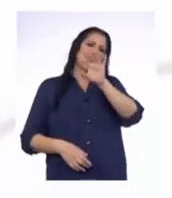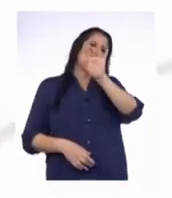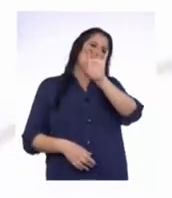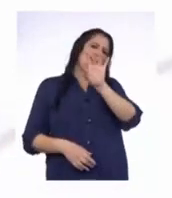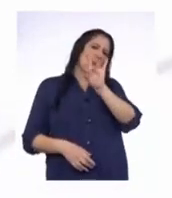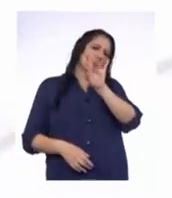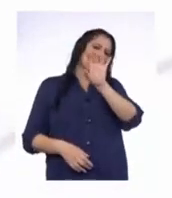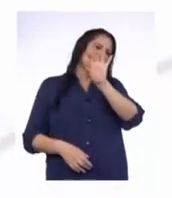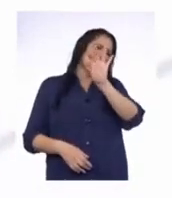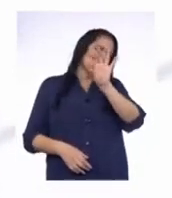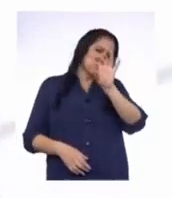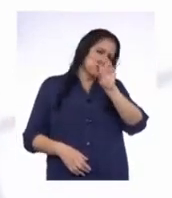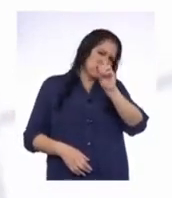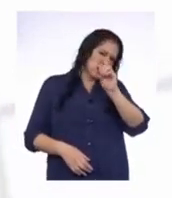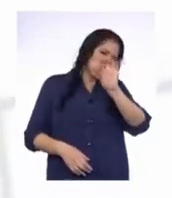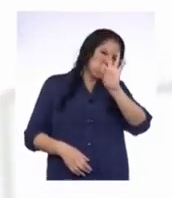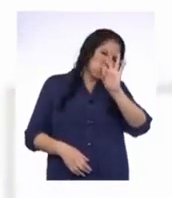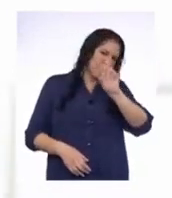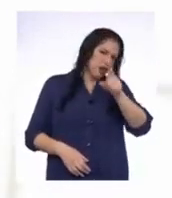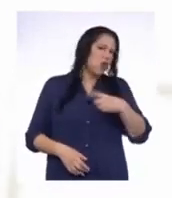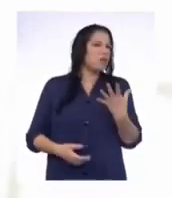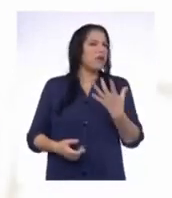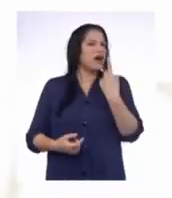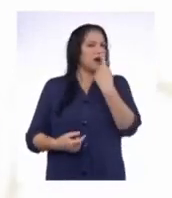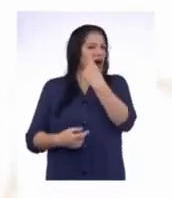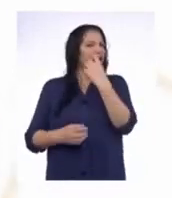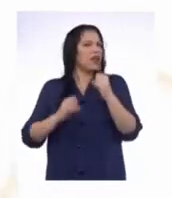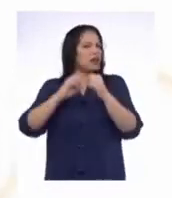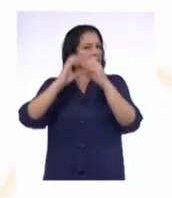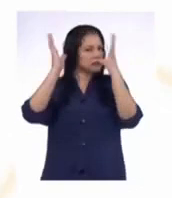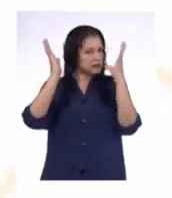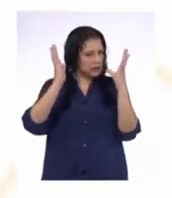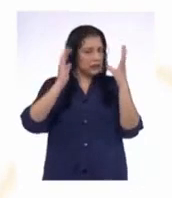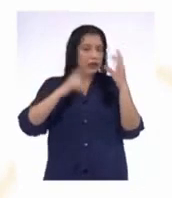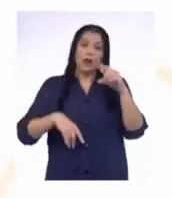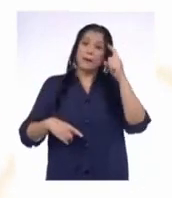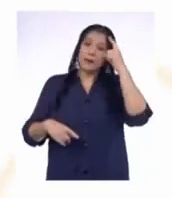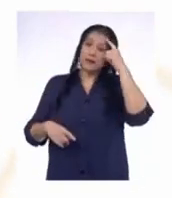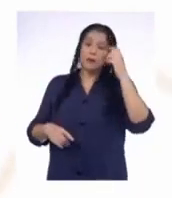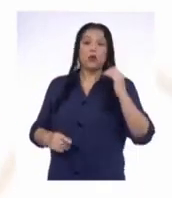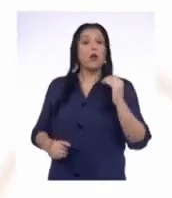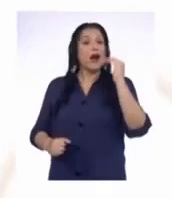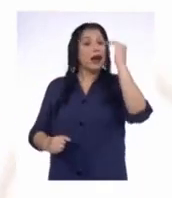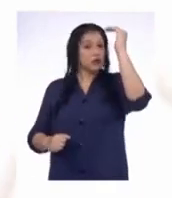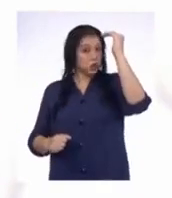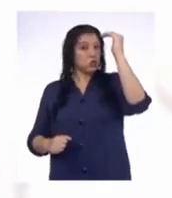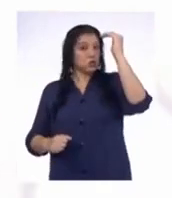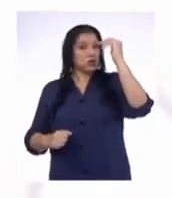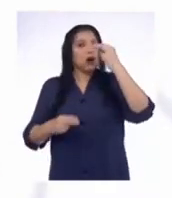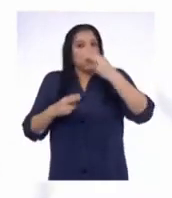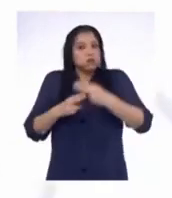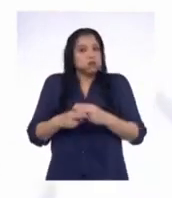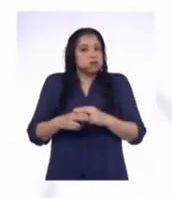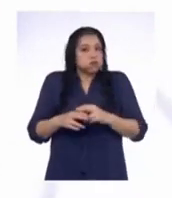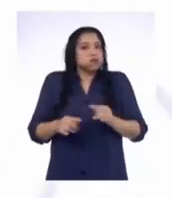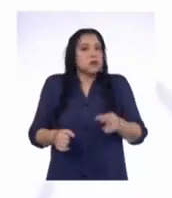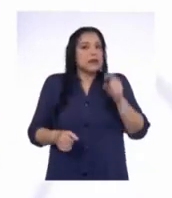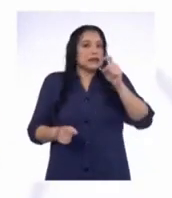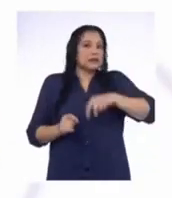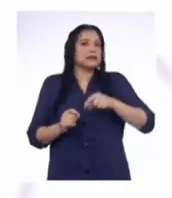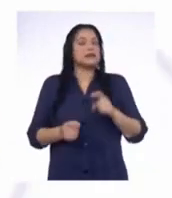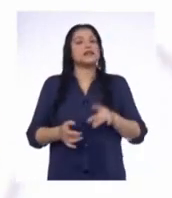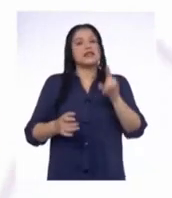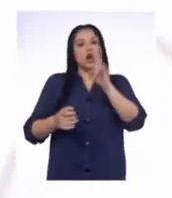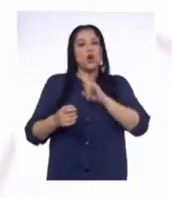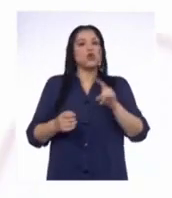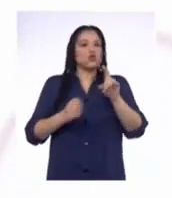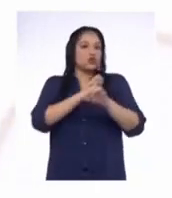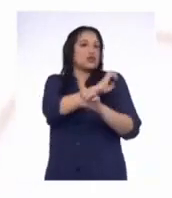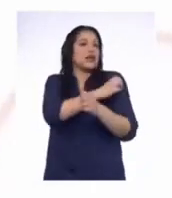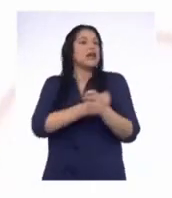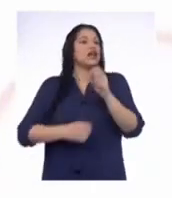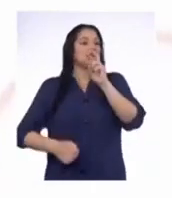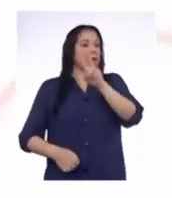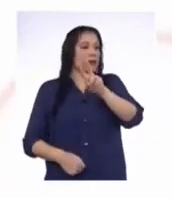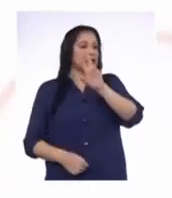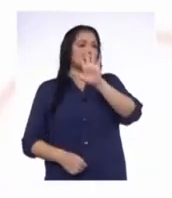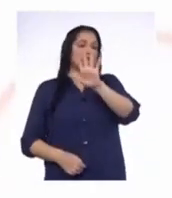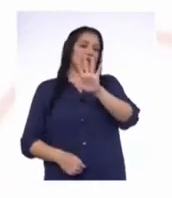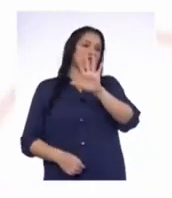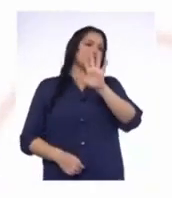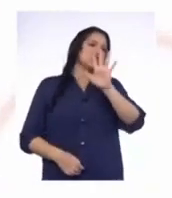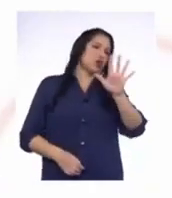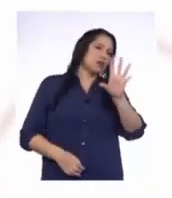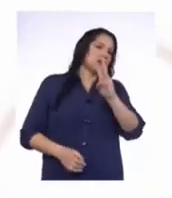1809,3 kilocalorías al día. Si consideramos que un adulto con sobrepeso debe tener un gasto de 2.556